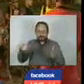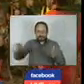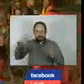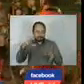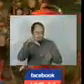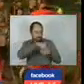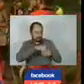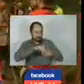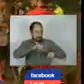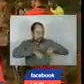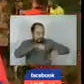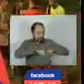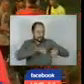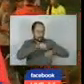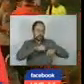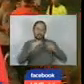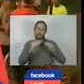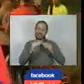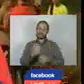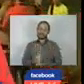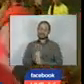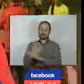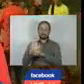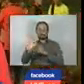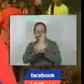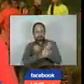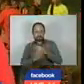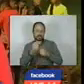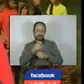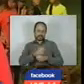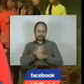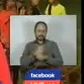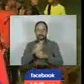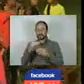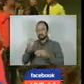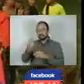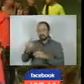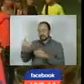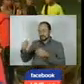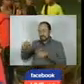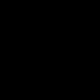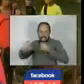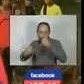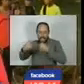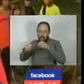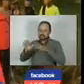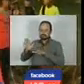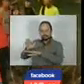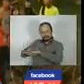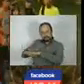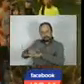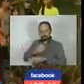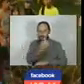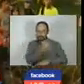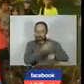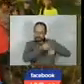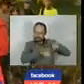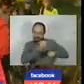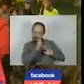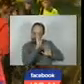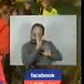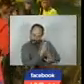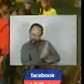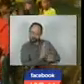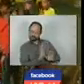deporte e implementar las medidas de seguridad, culturizar a los automovilistas, a que respeten al ciclista, que le den su